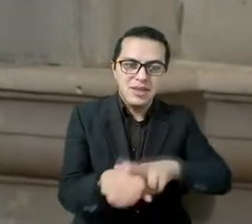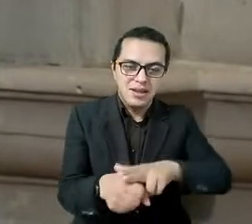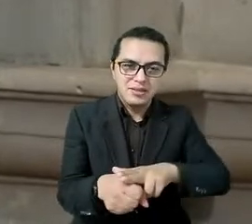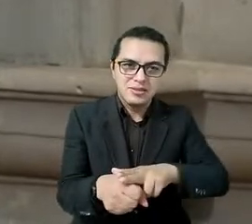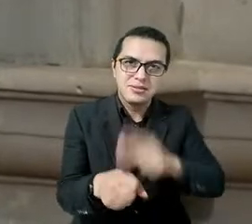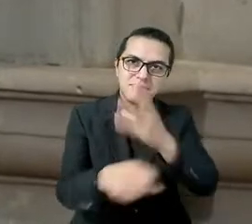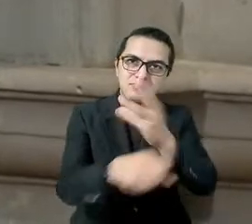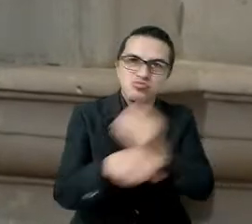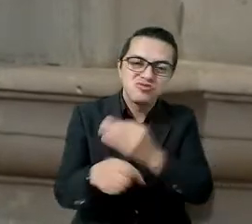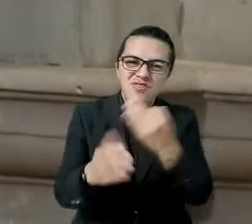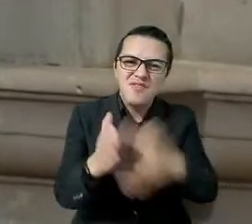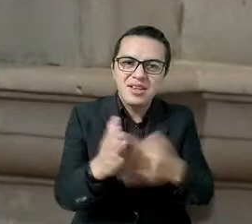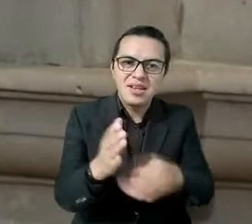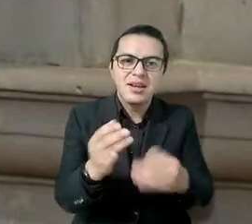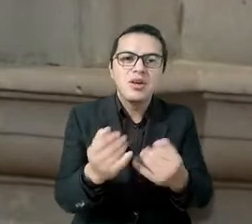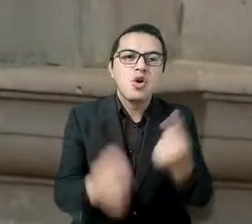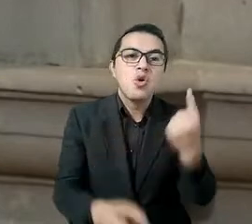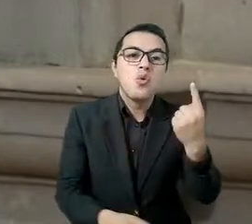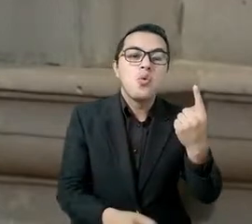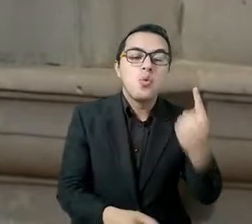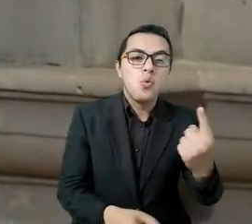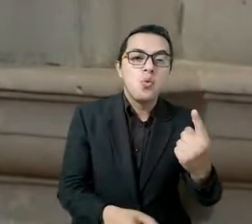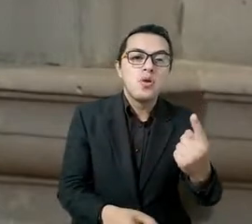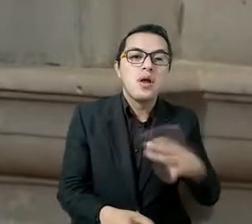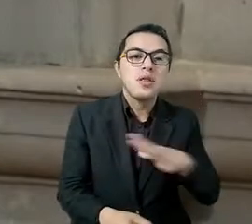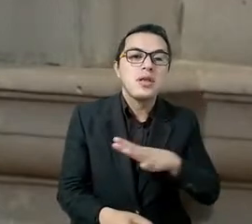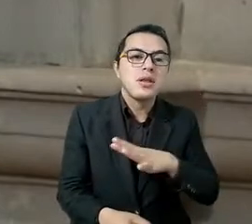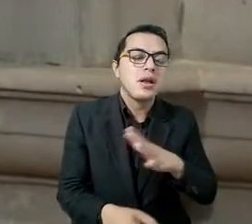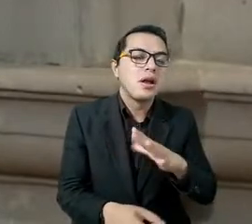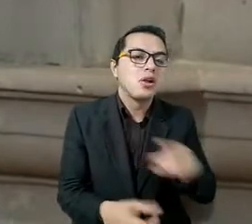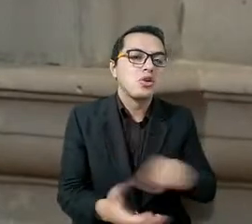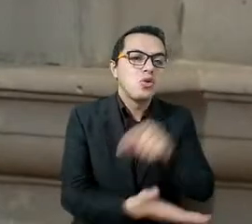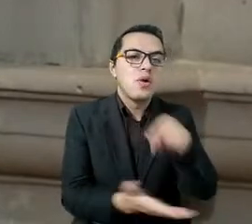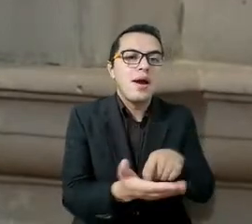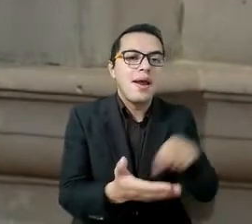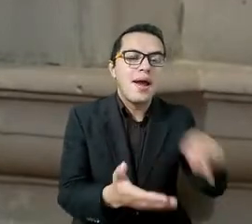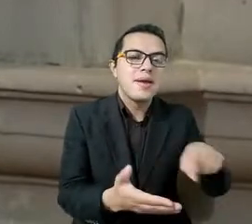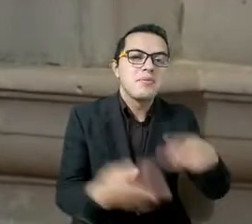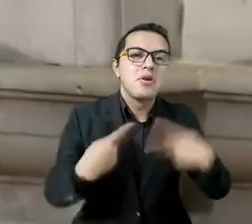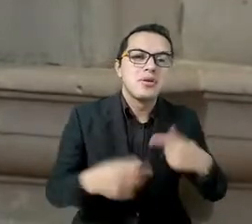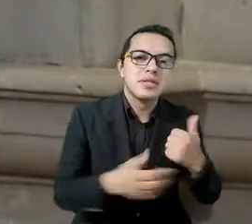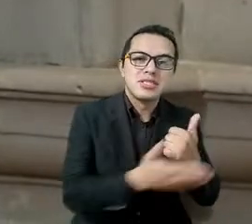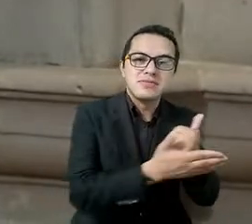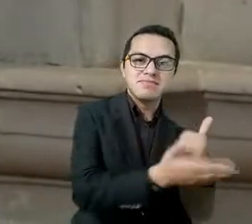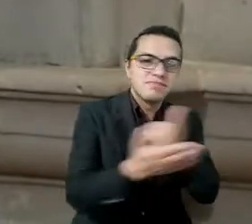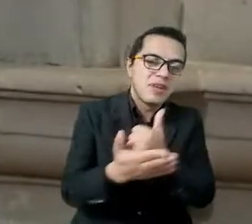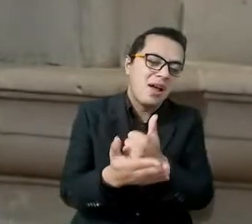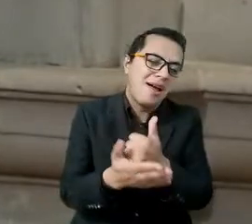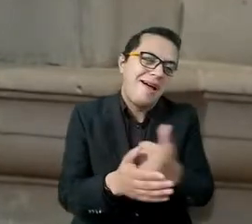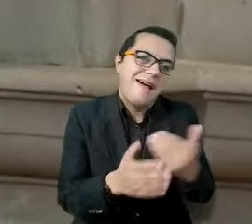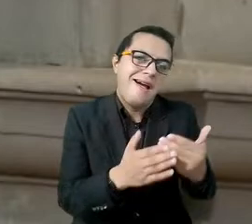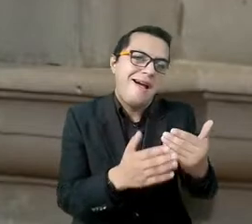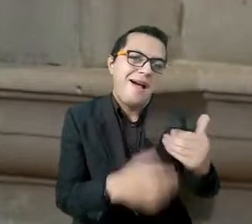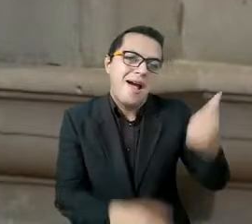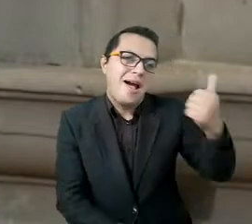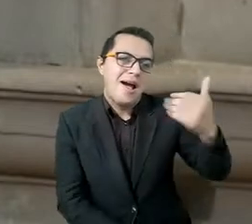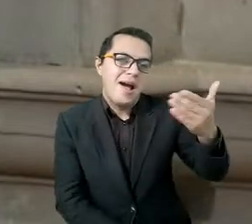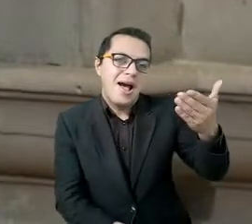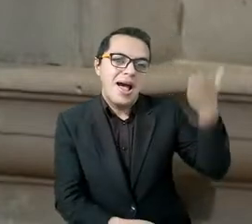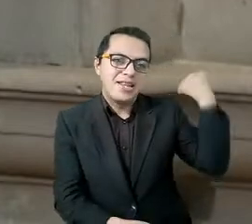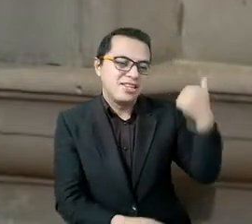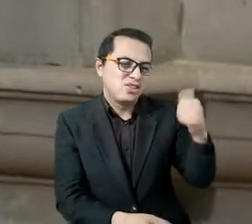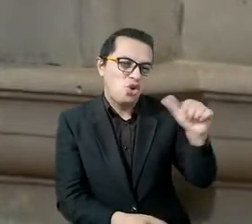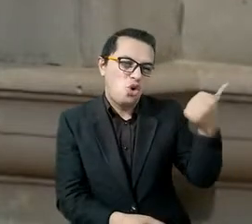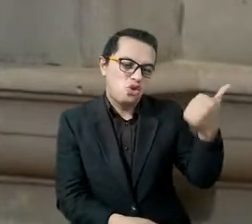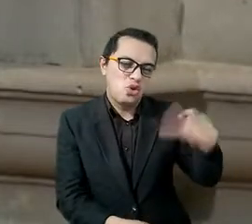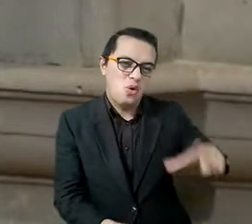una instalación de asistencia social, las cuales son heredados de administraciones pasadas. Por lo que hace a nuestra